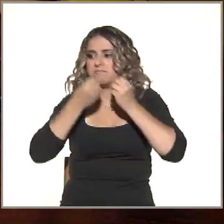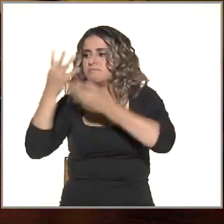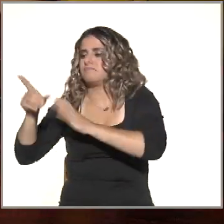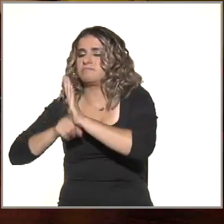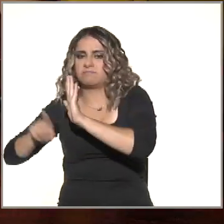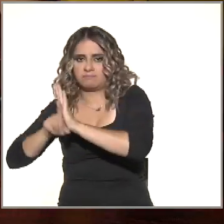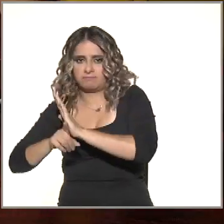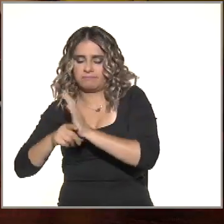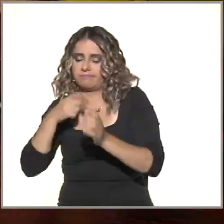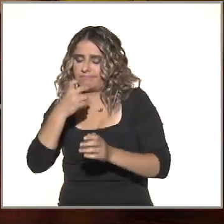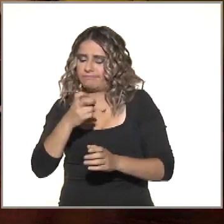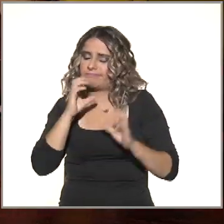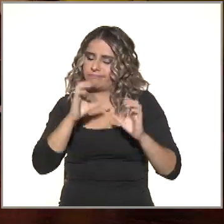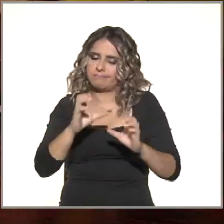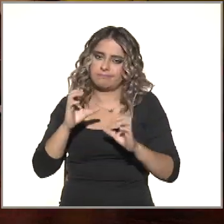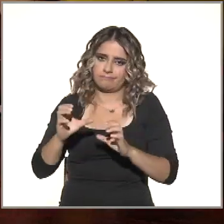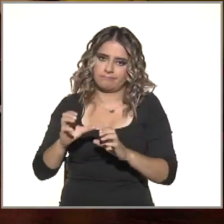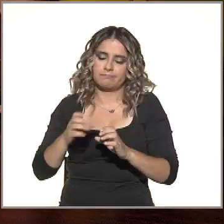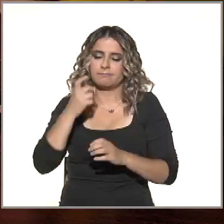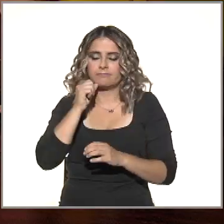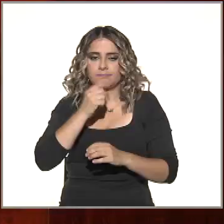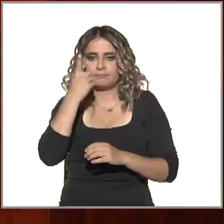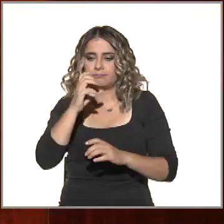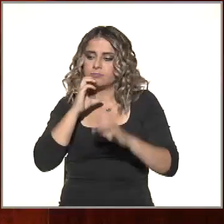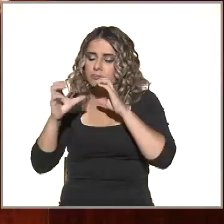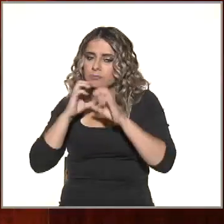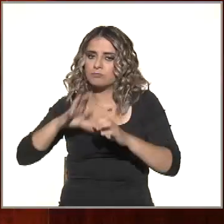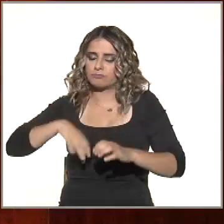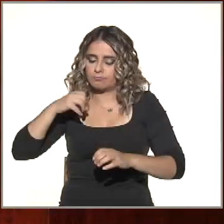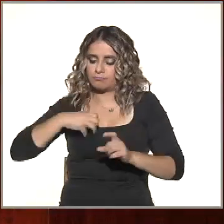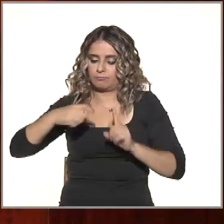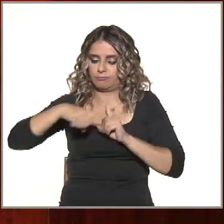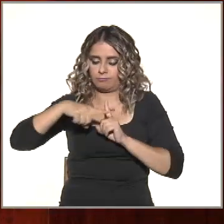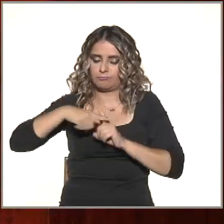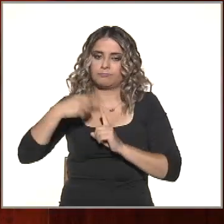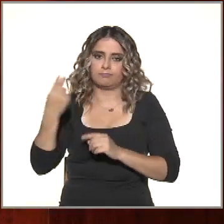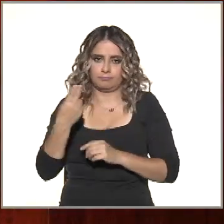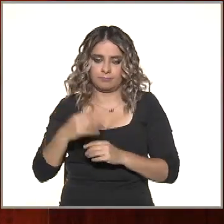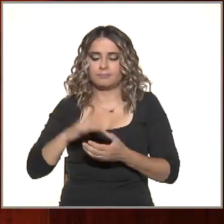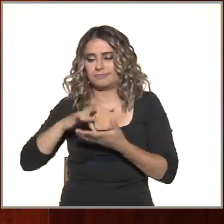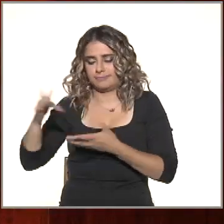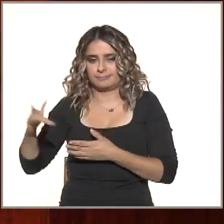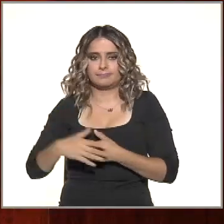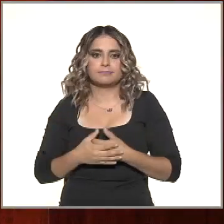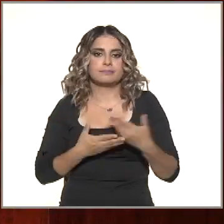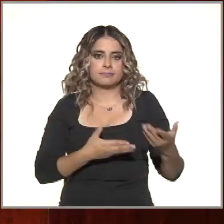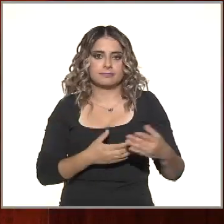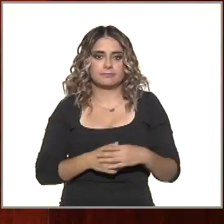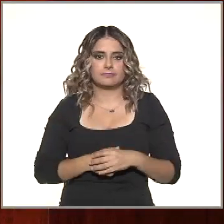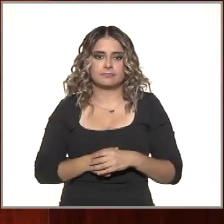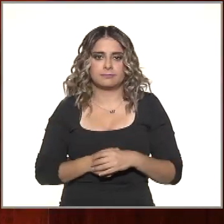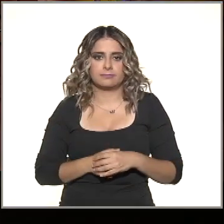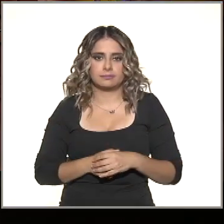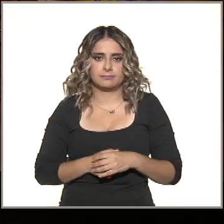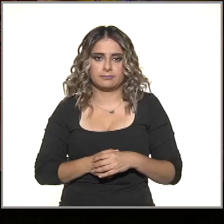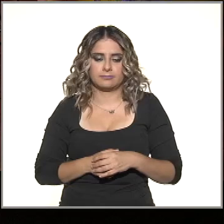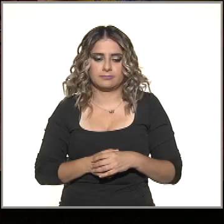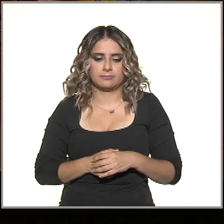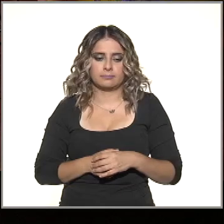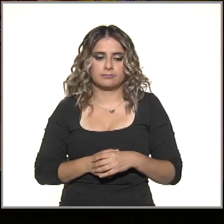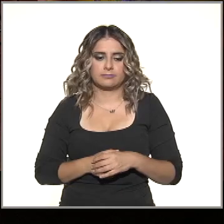muy bien en los demás, y eso es lo que diremos. Hay que echarle un poquito de Muchísimas gracias. ¿Quieres del doctor? Por favor. ¿Yo?